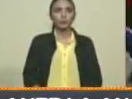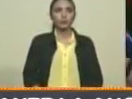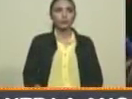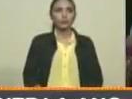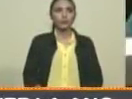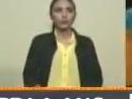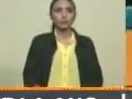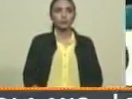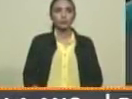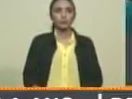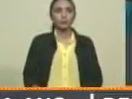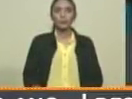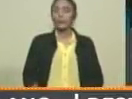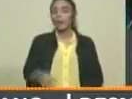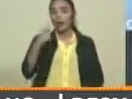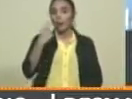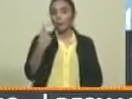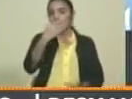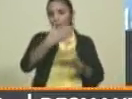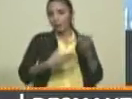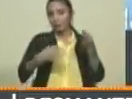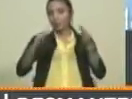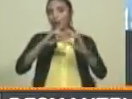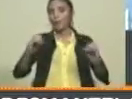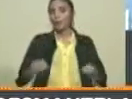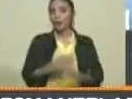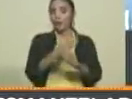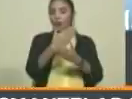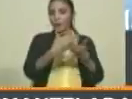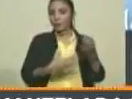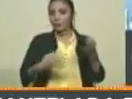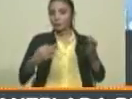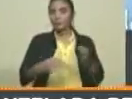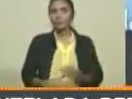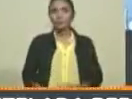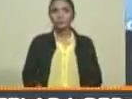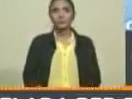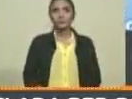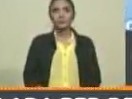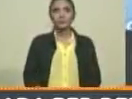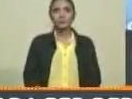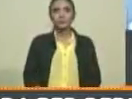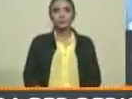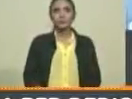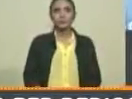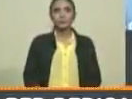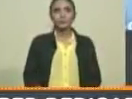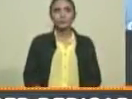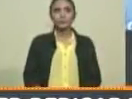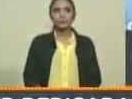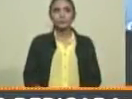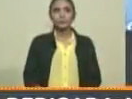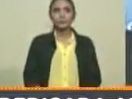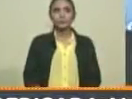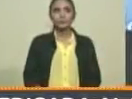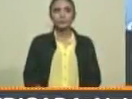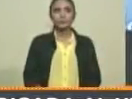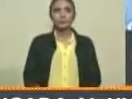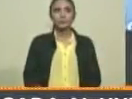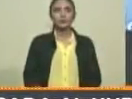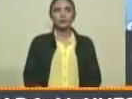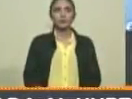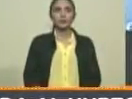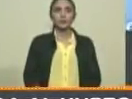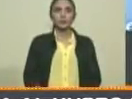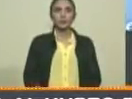Primero la resolución de la OEA por unanimidad y luego la invasión a República Dominicana. Para